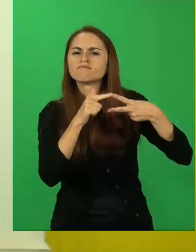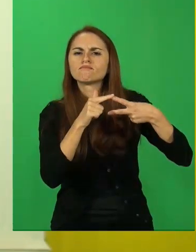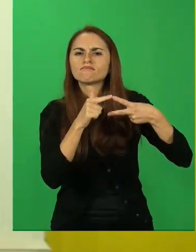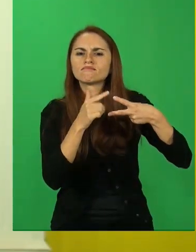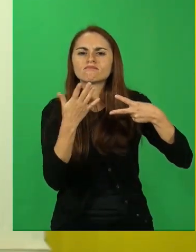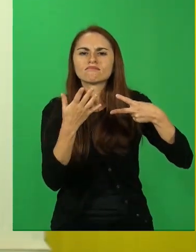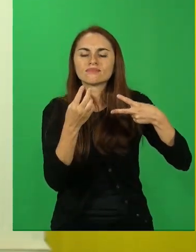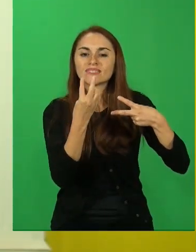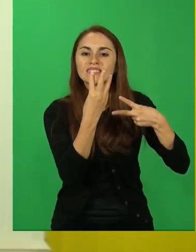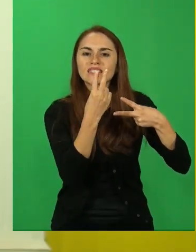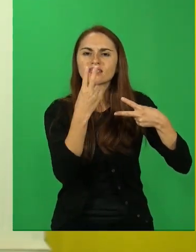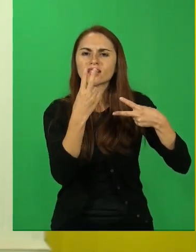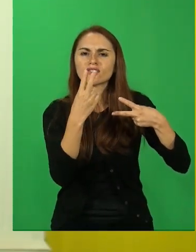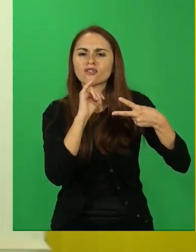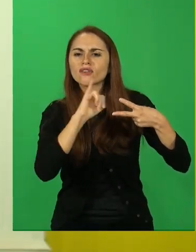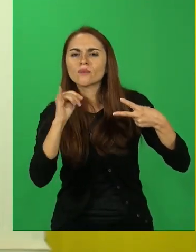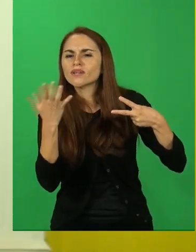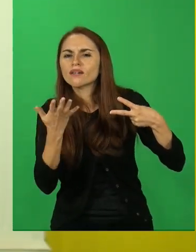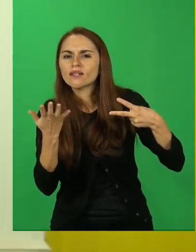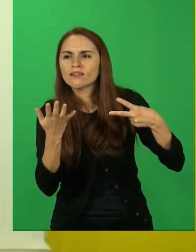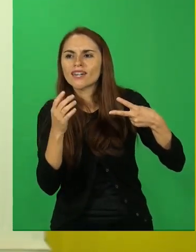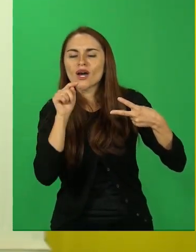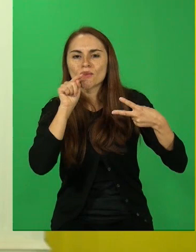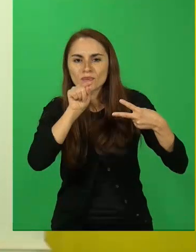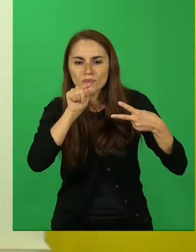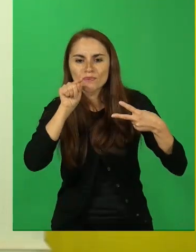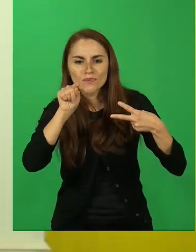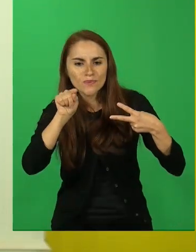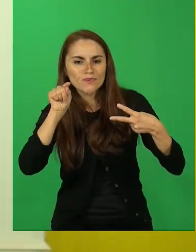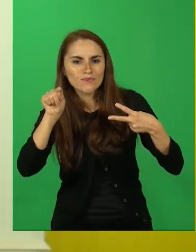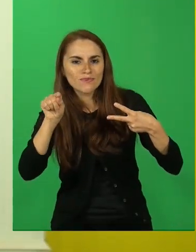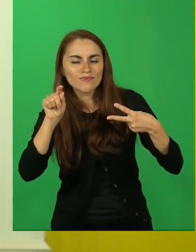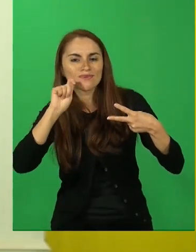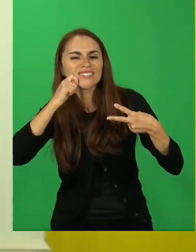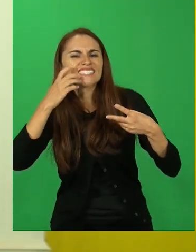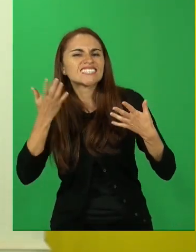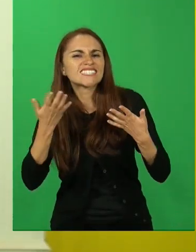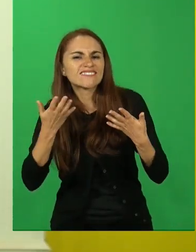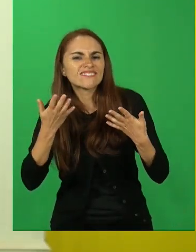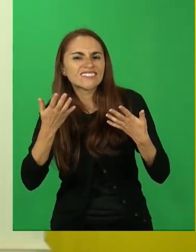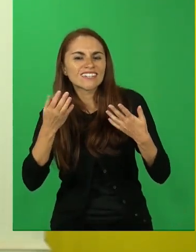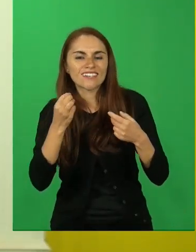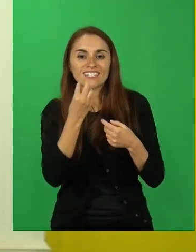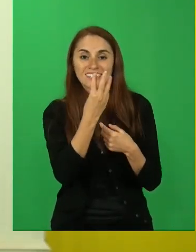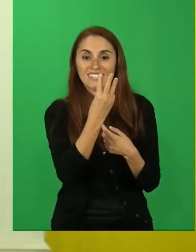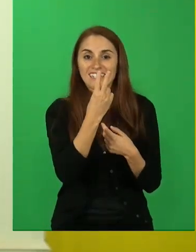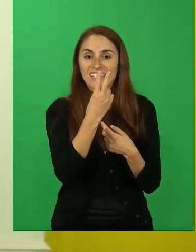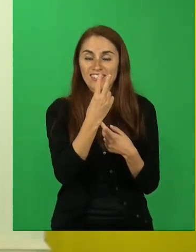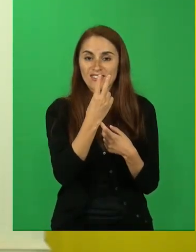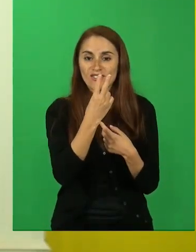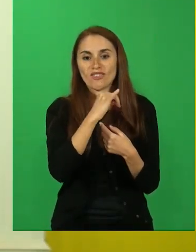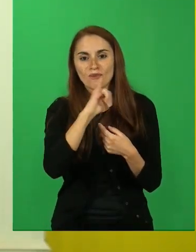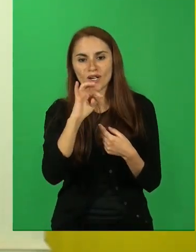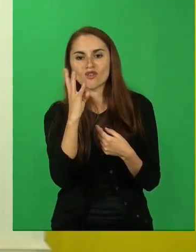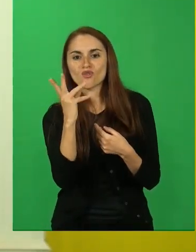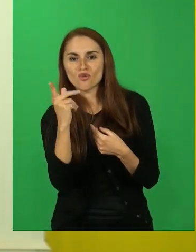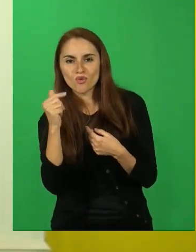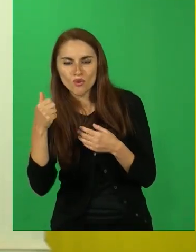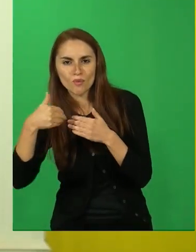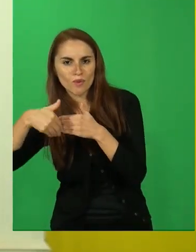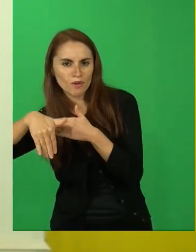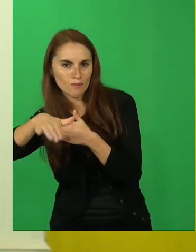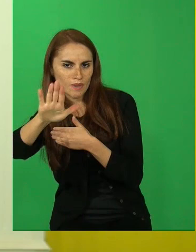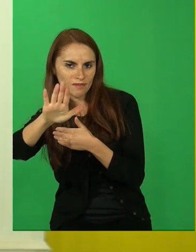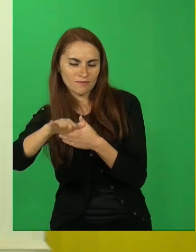el número 32? Con puntos suspensivos. Eso quiere decir que después del 32 vienen otros números. ¿Y